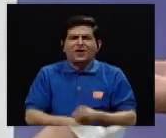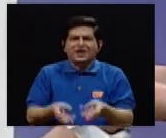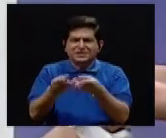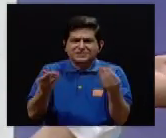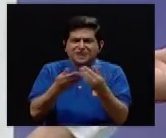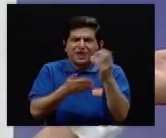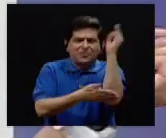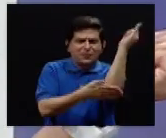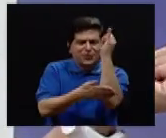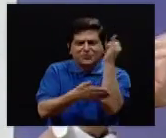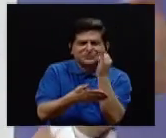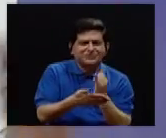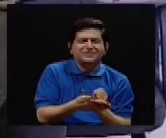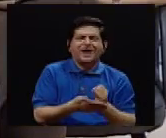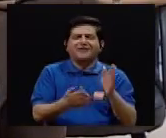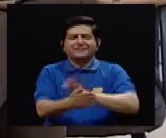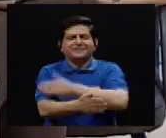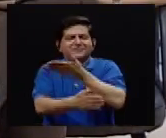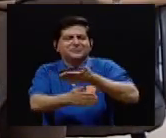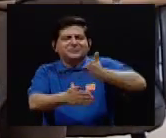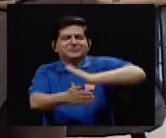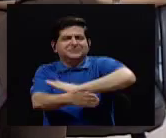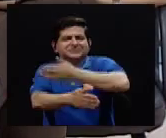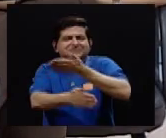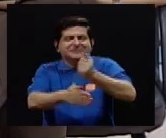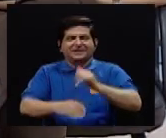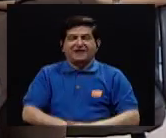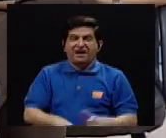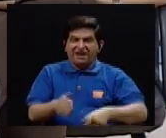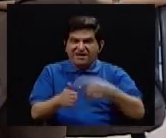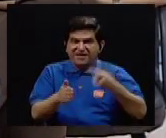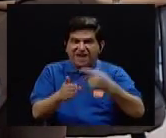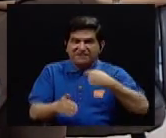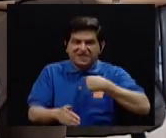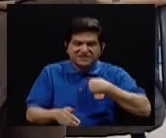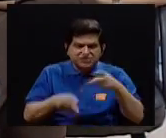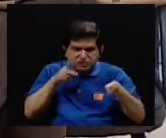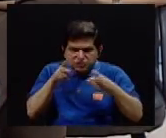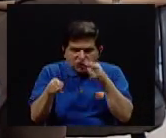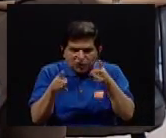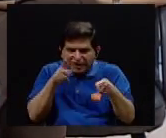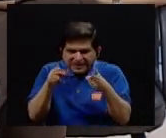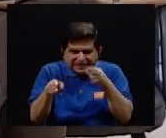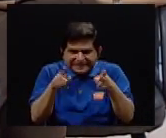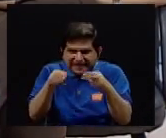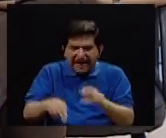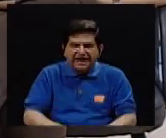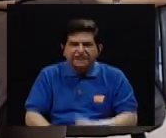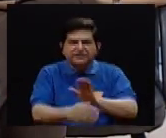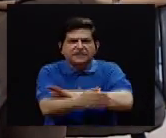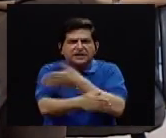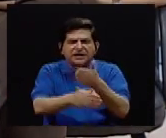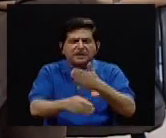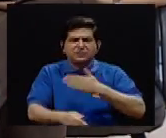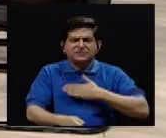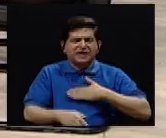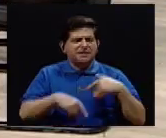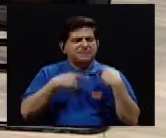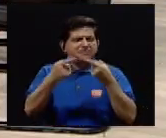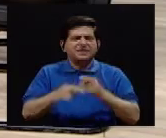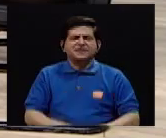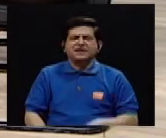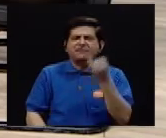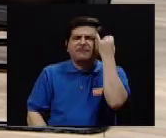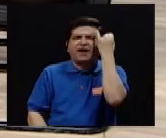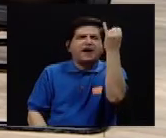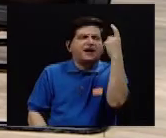en una melodía, producción en otras, artística, ¿verdad? Sin musical. Duda. ¿Verdad? Y a veces estoy editando y la música me lleva a